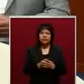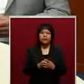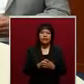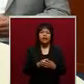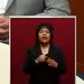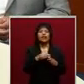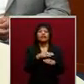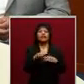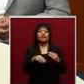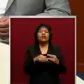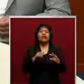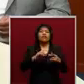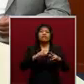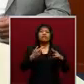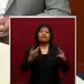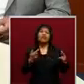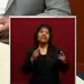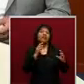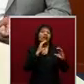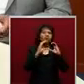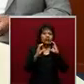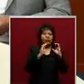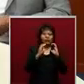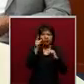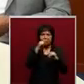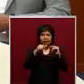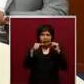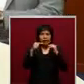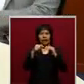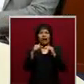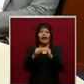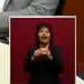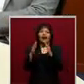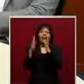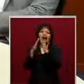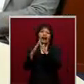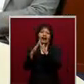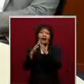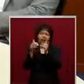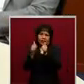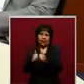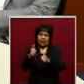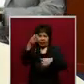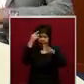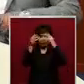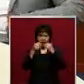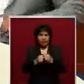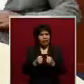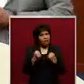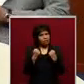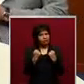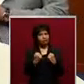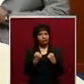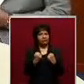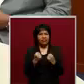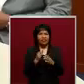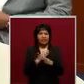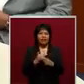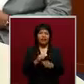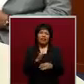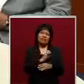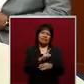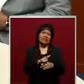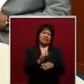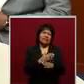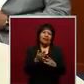de estas relaciones y esta comunicación para poder aprender en casa, pues esto les da una fuerza especial, ¿no? Para ahora poder